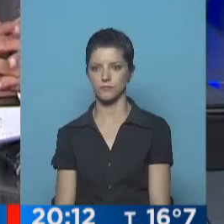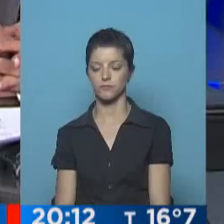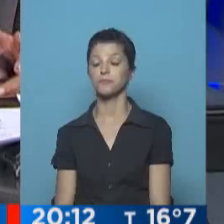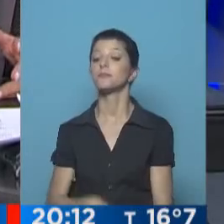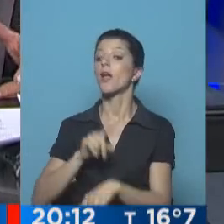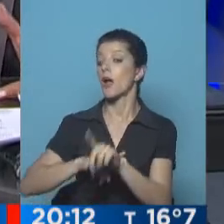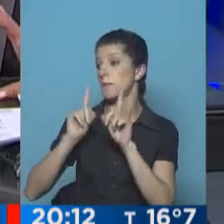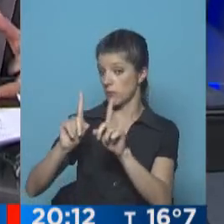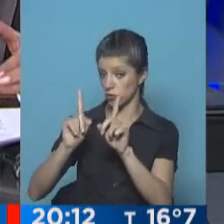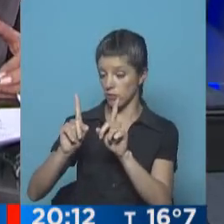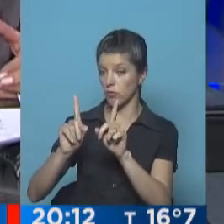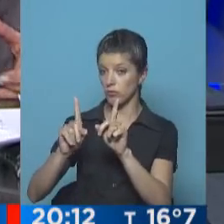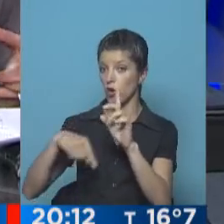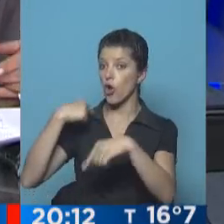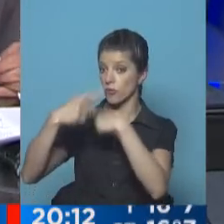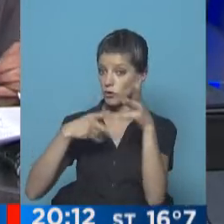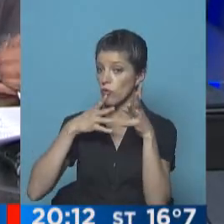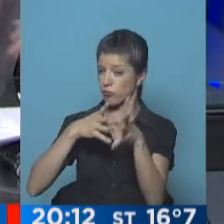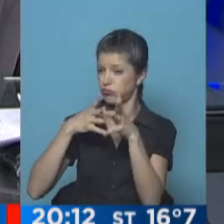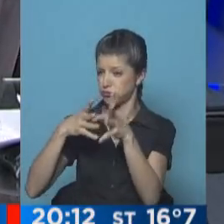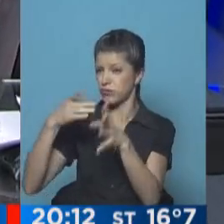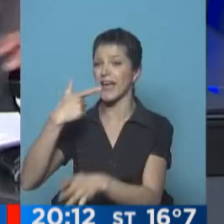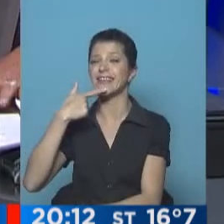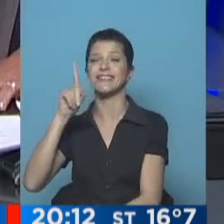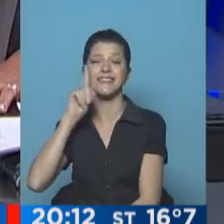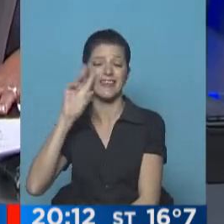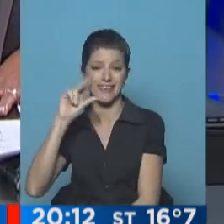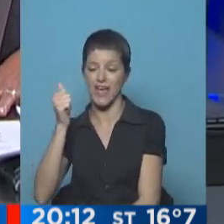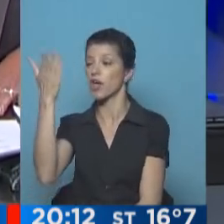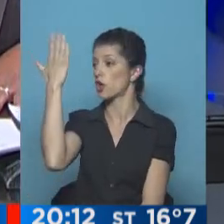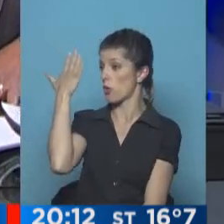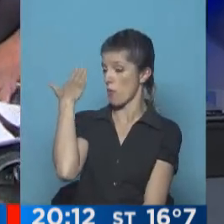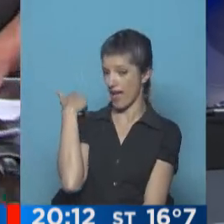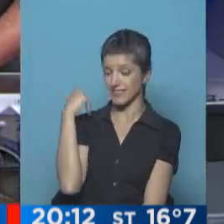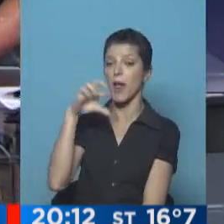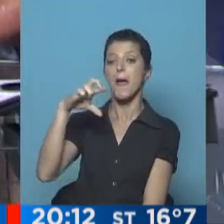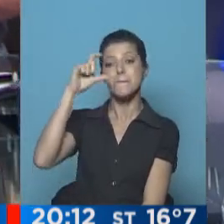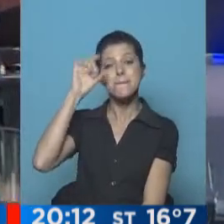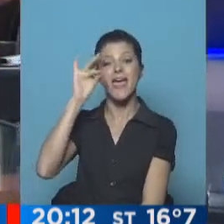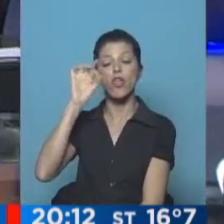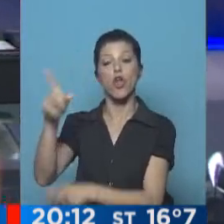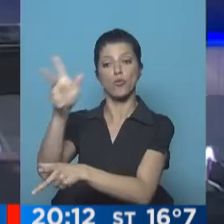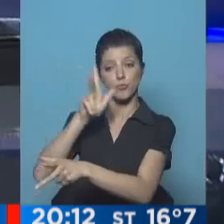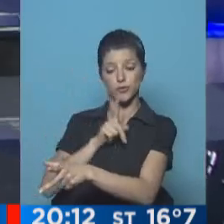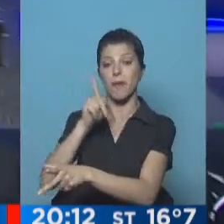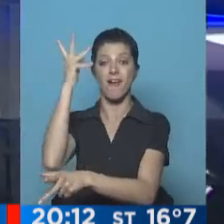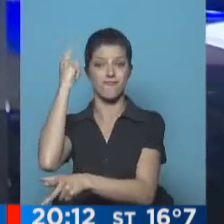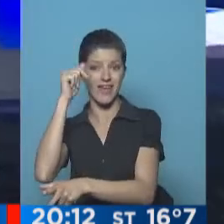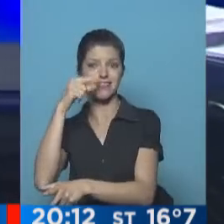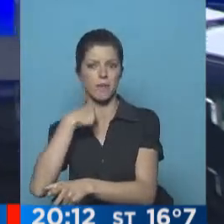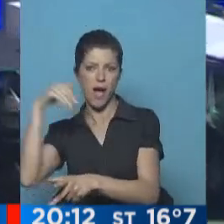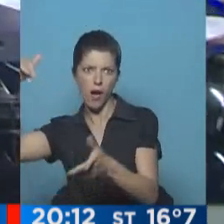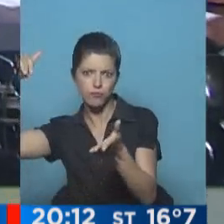Mientras tanto, continúa la guerra en Siria y, como decía Pedro Brügger ayer, Francia planea